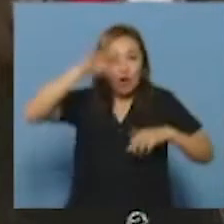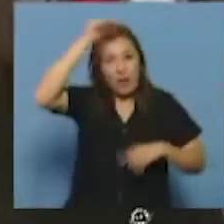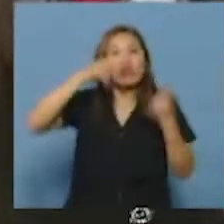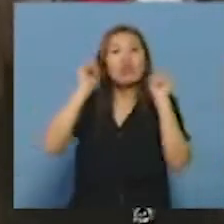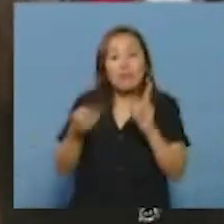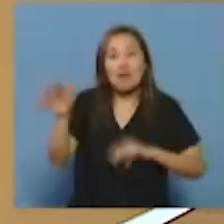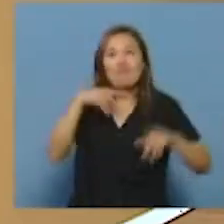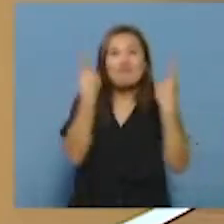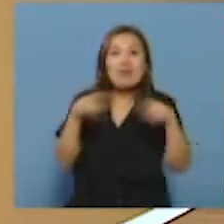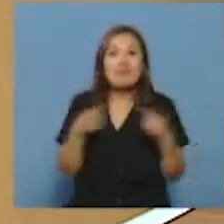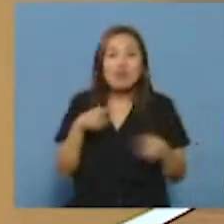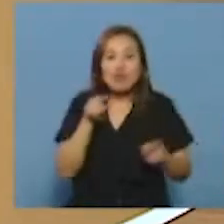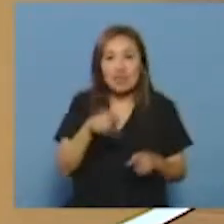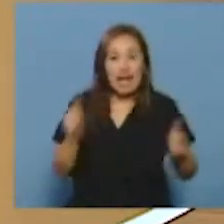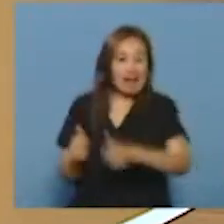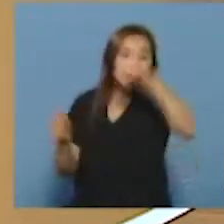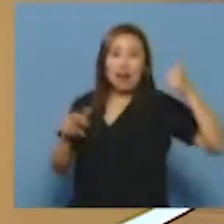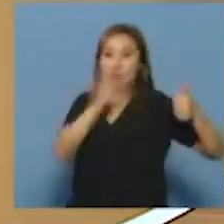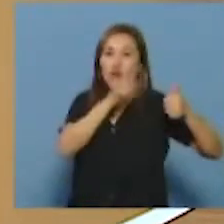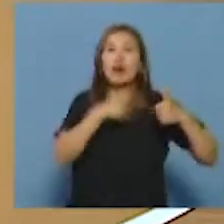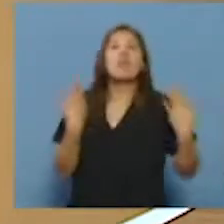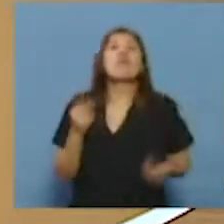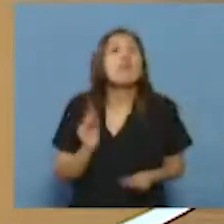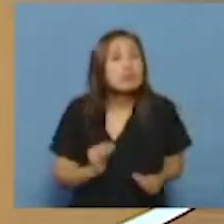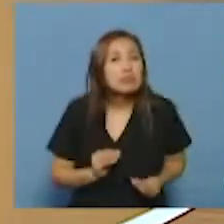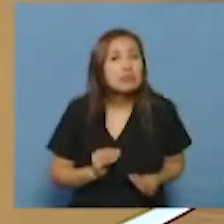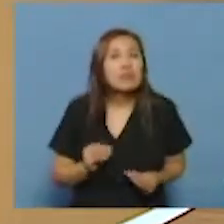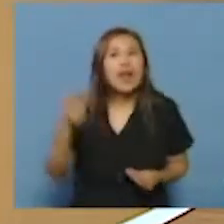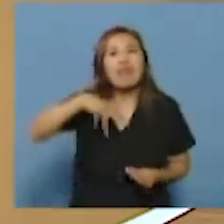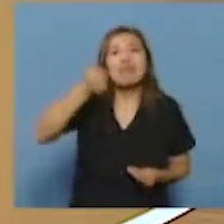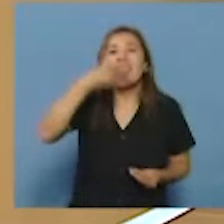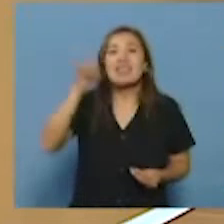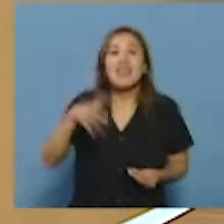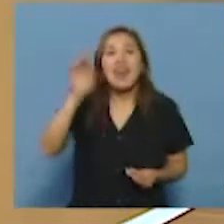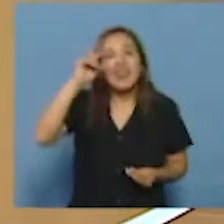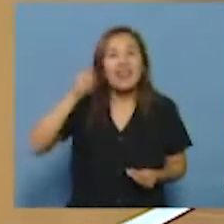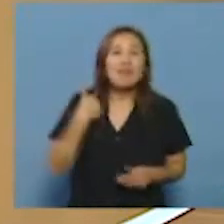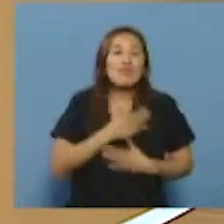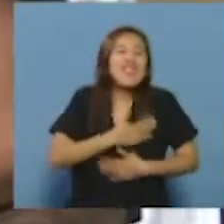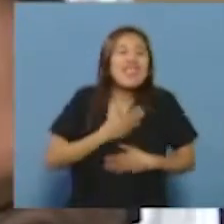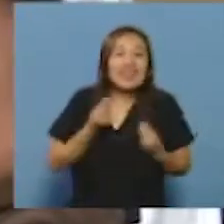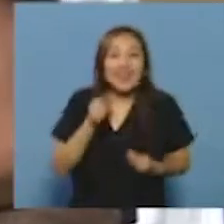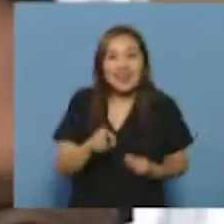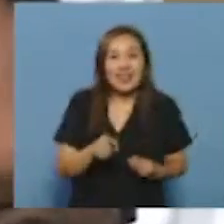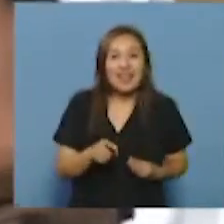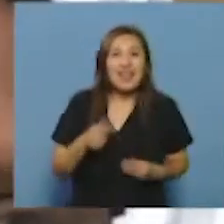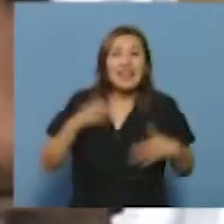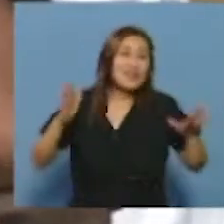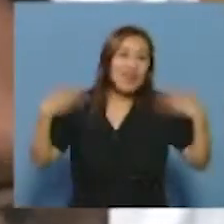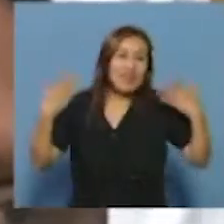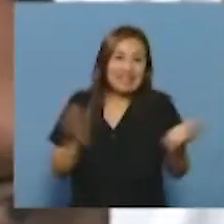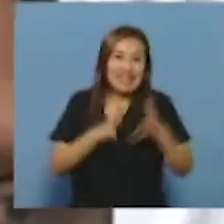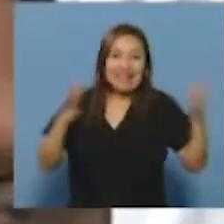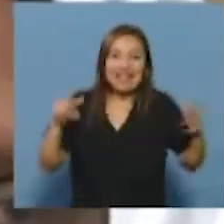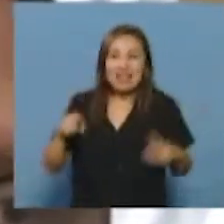¿no? La chica que está a tu derecha, ¿tu nombre, por favor? Mi nombre es Nazarena. Naza, ¿qué se siente? Y una felicidad